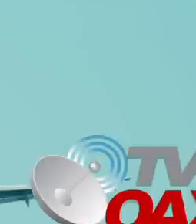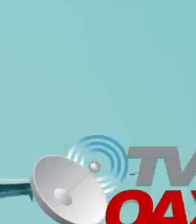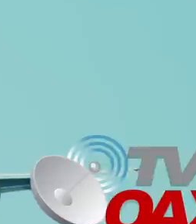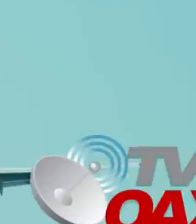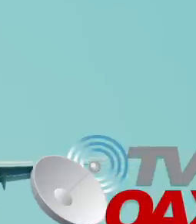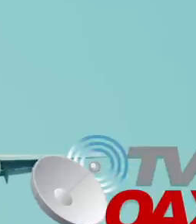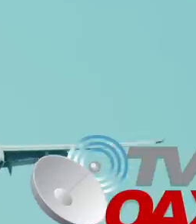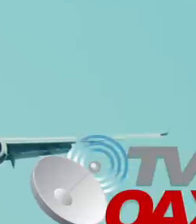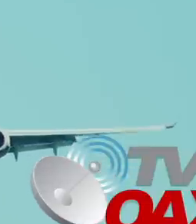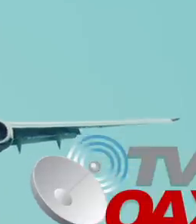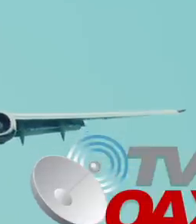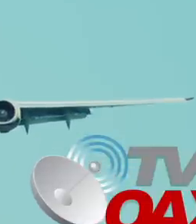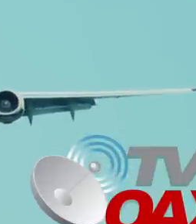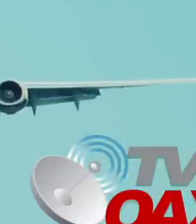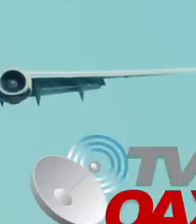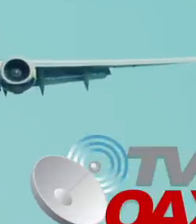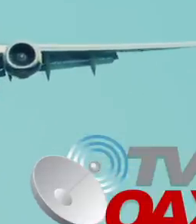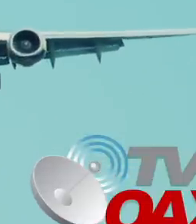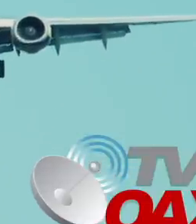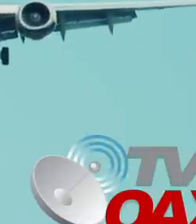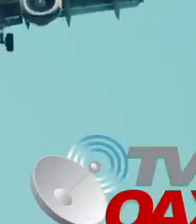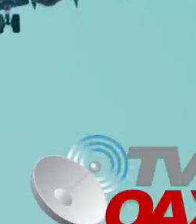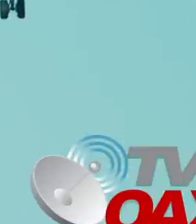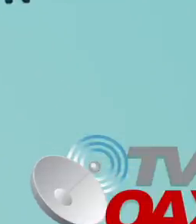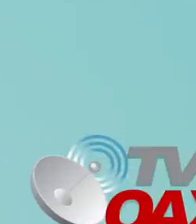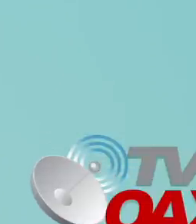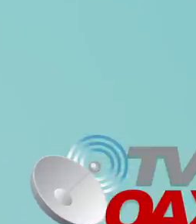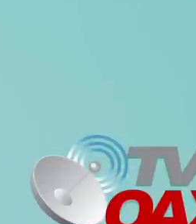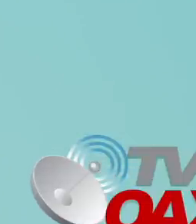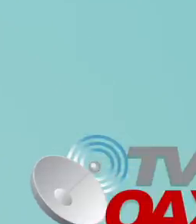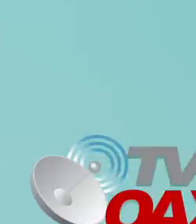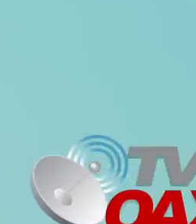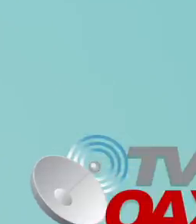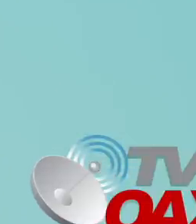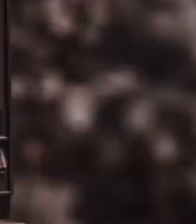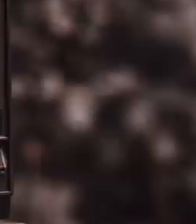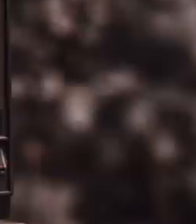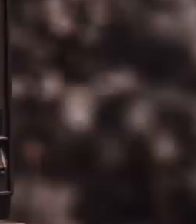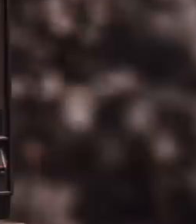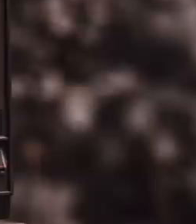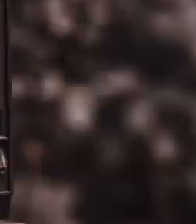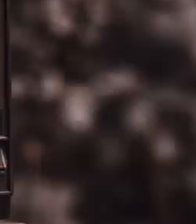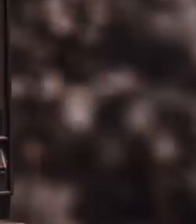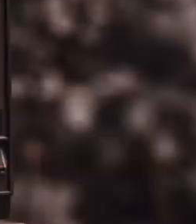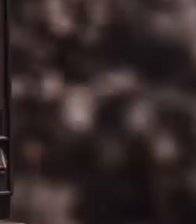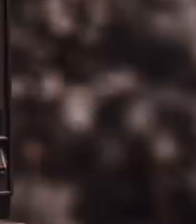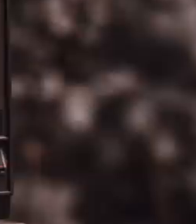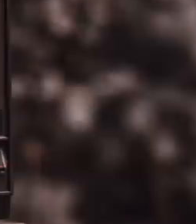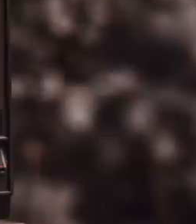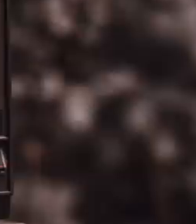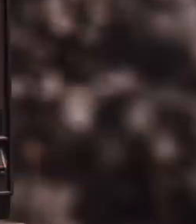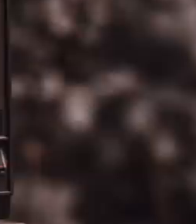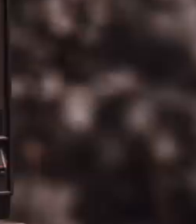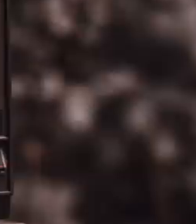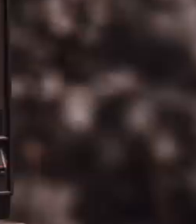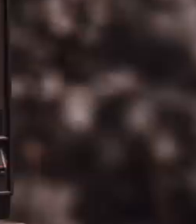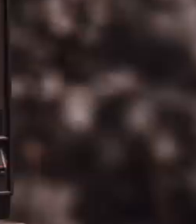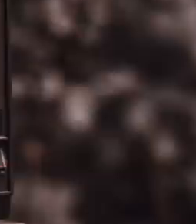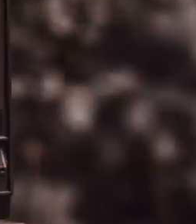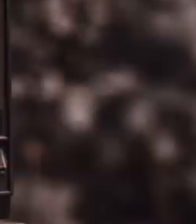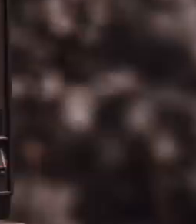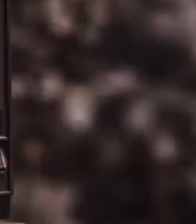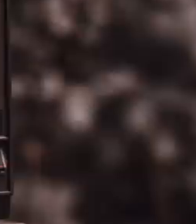dijo el presidente que sugirió tomar el extinta Mexicana de Aviación porque